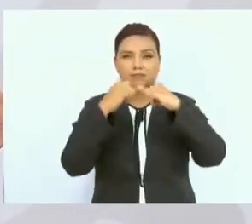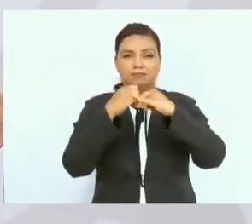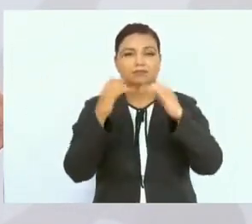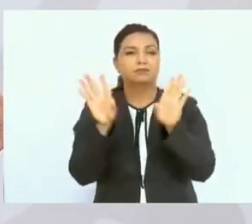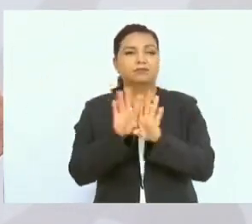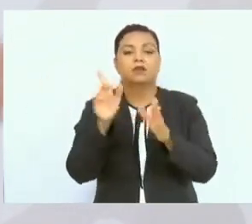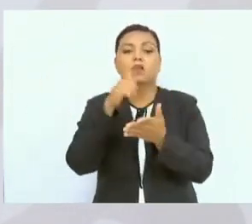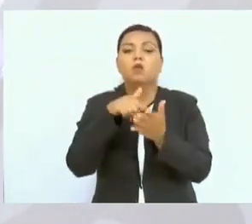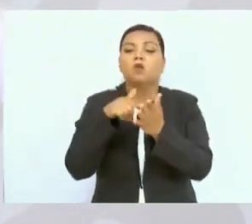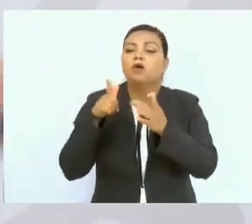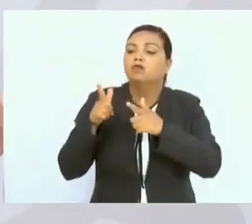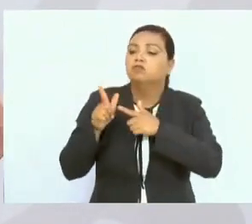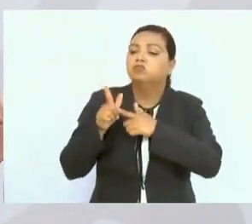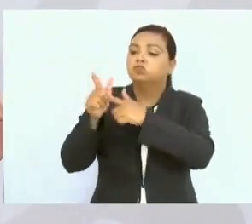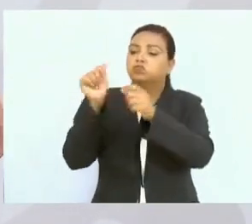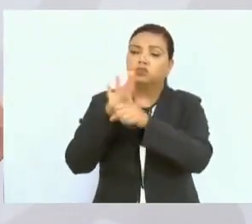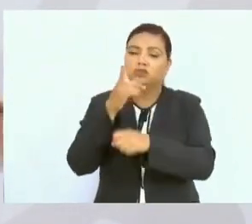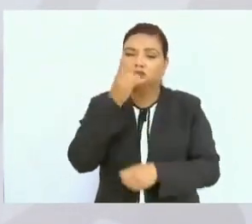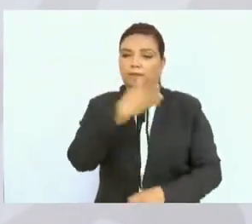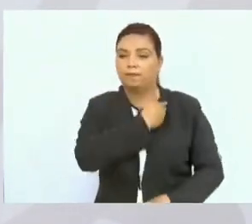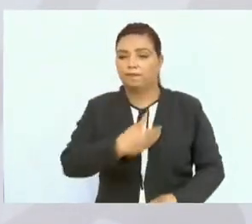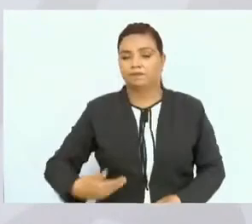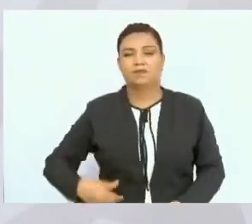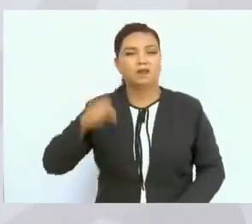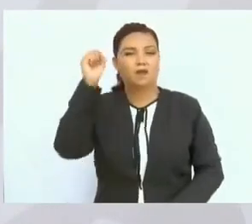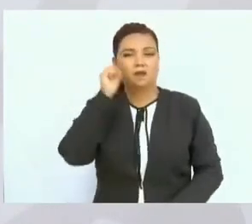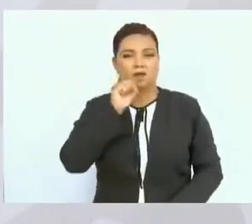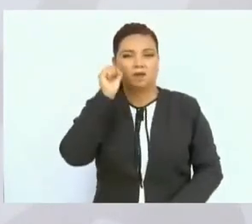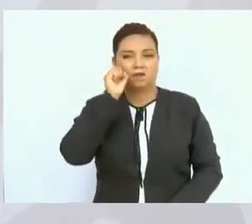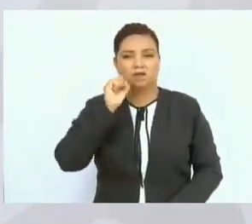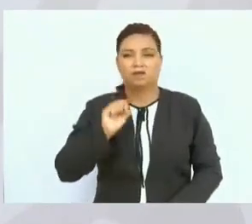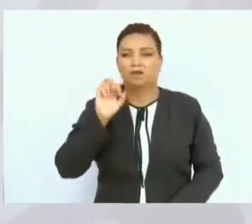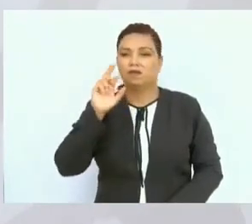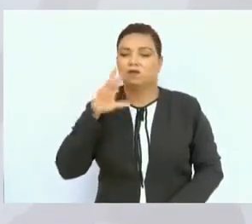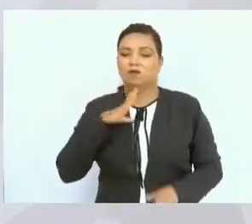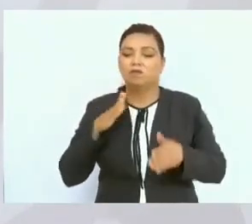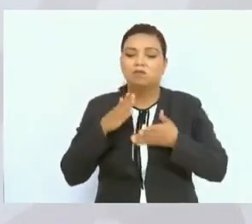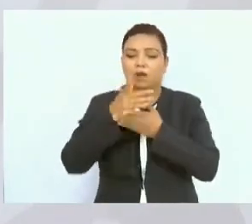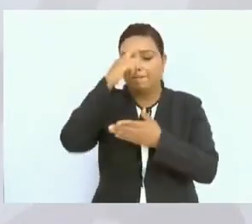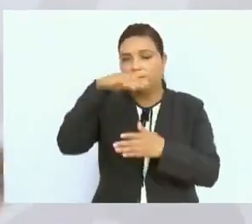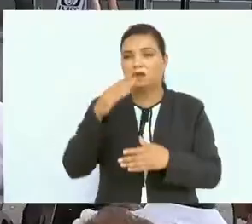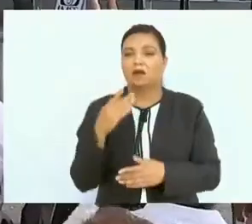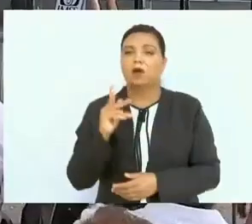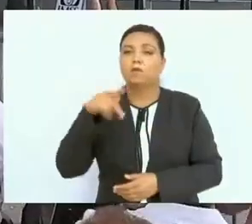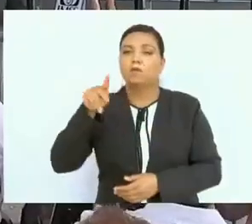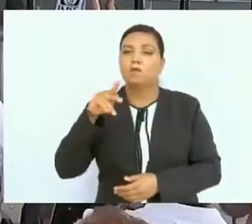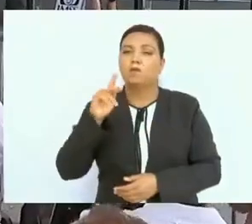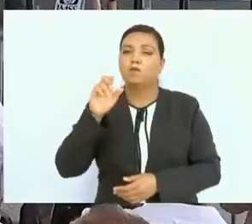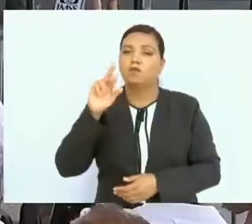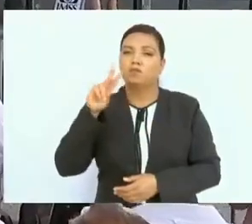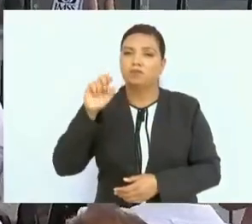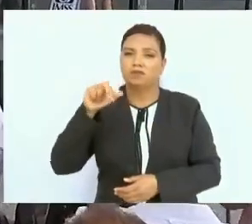y el rumbo que nos marca el presidente, que es siempre rumbo al porvenir. Muchas gracias, buenas tardes.